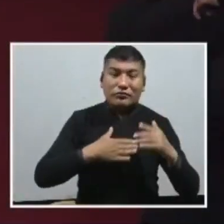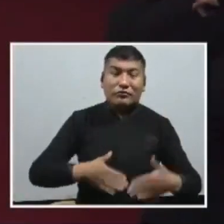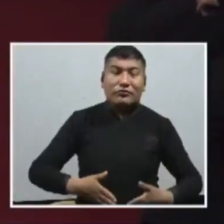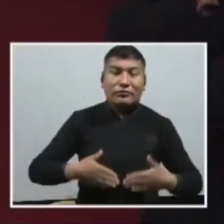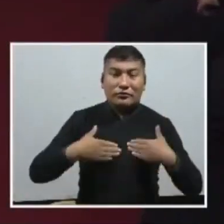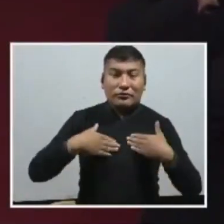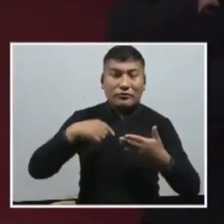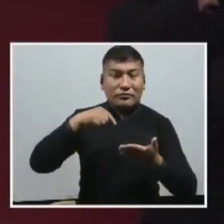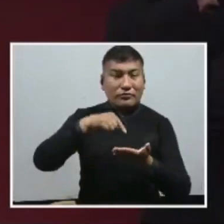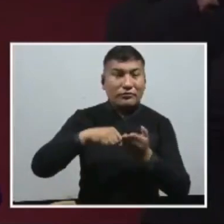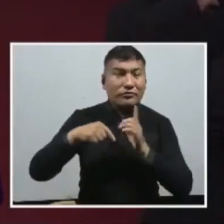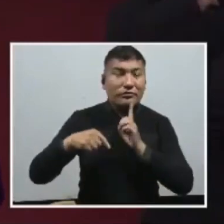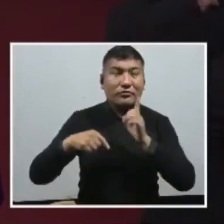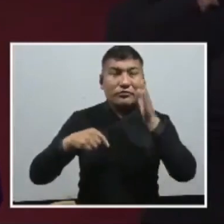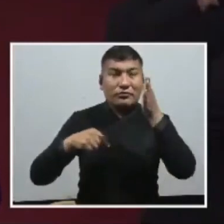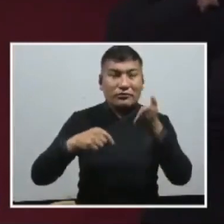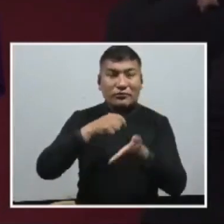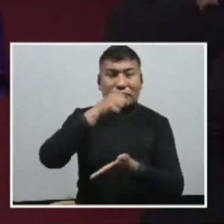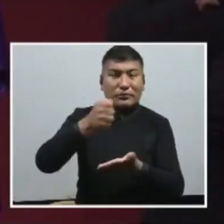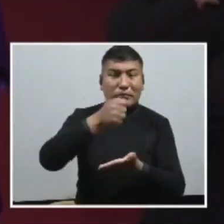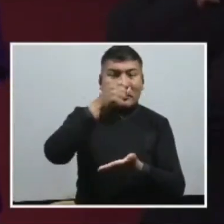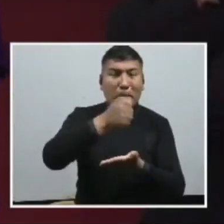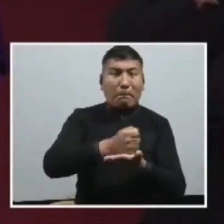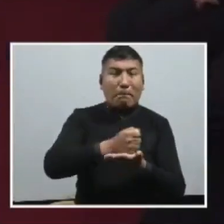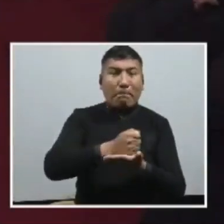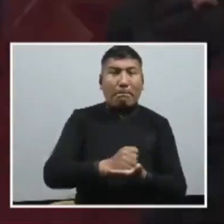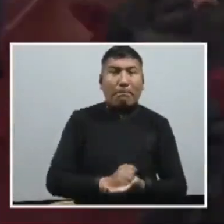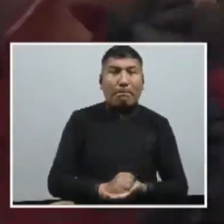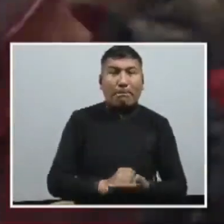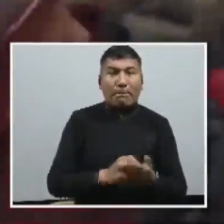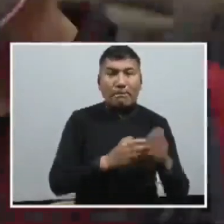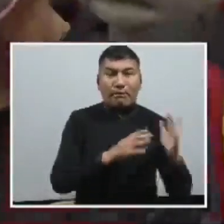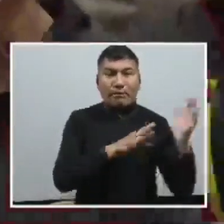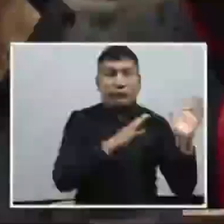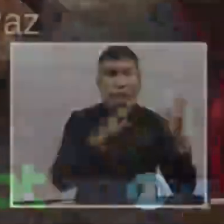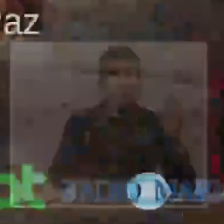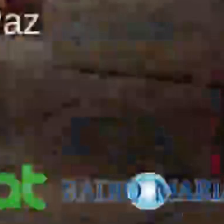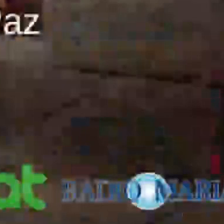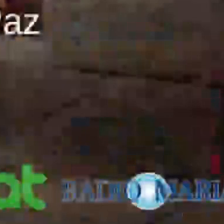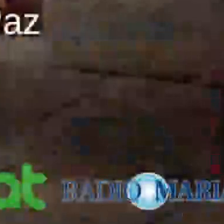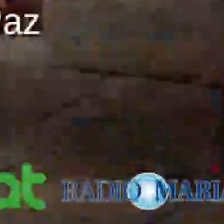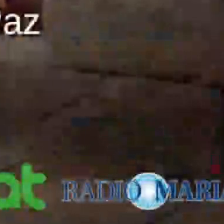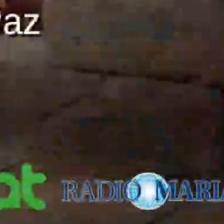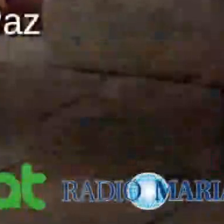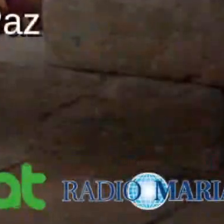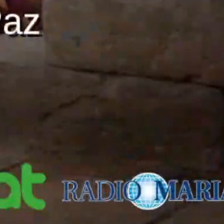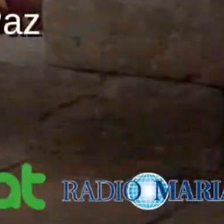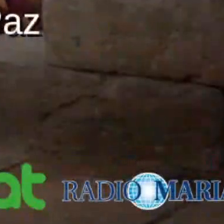Que así sea. Amén. Hemos escuchado lo mismo.